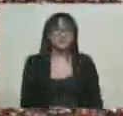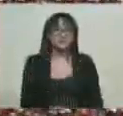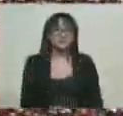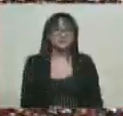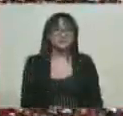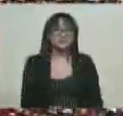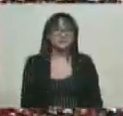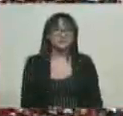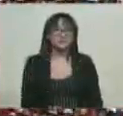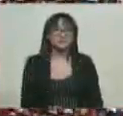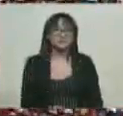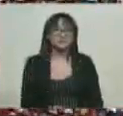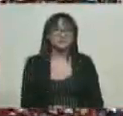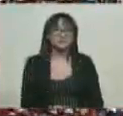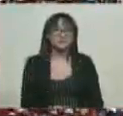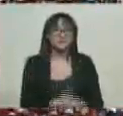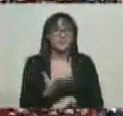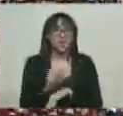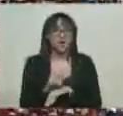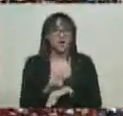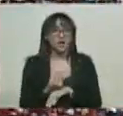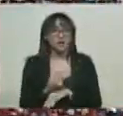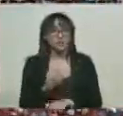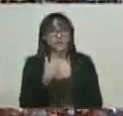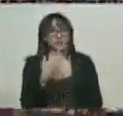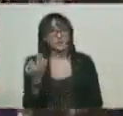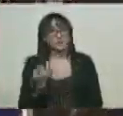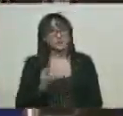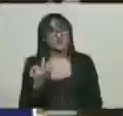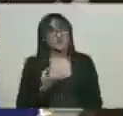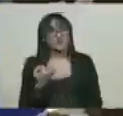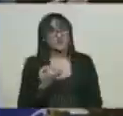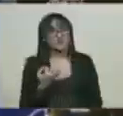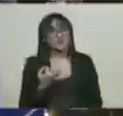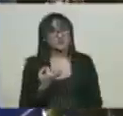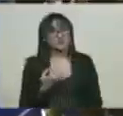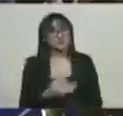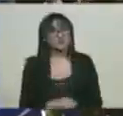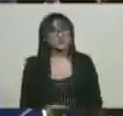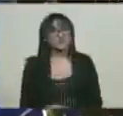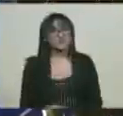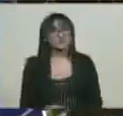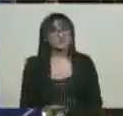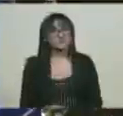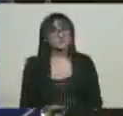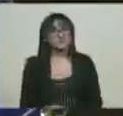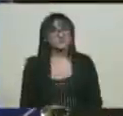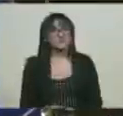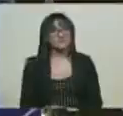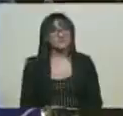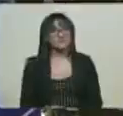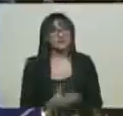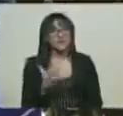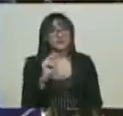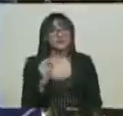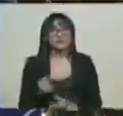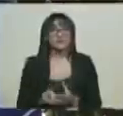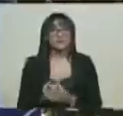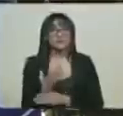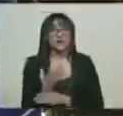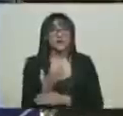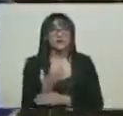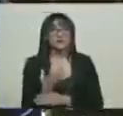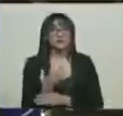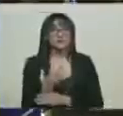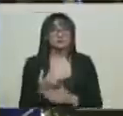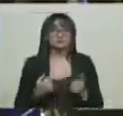digo, Monagas, lo digo con la verdad de mi vida. El 20 de mayo nos